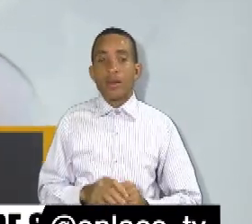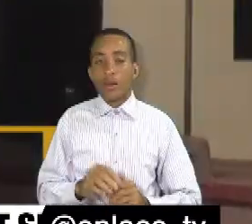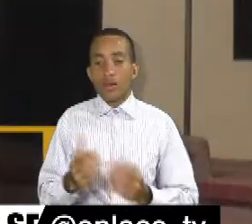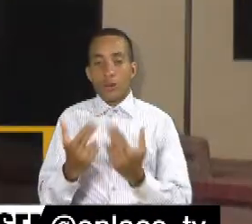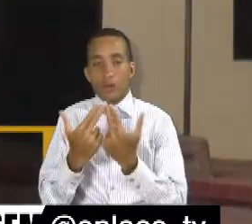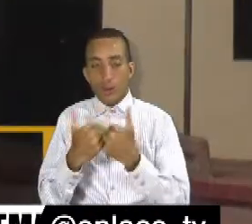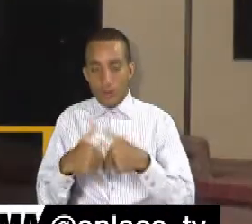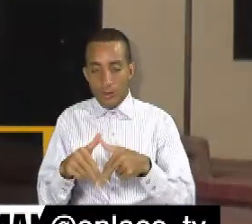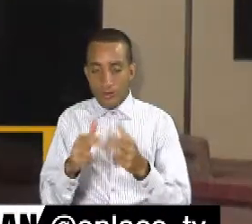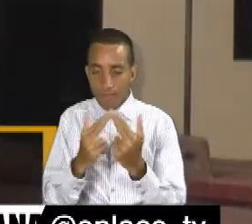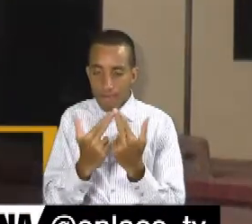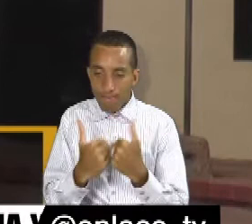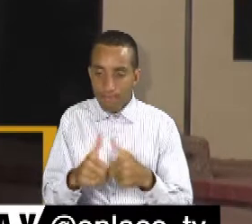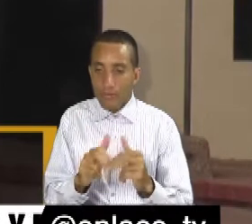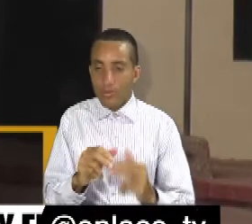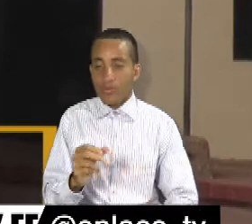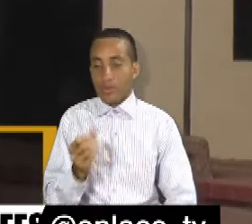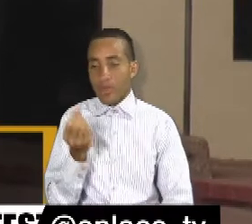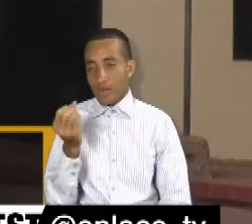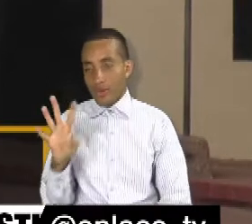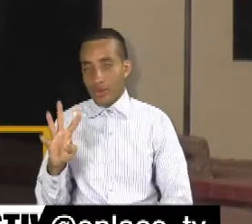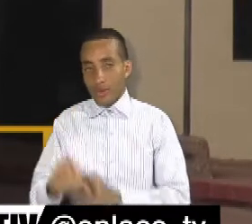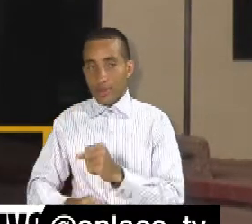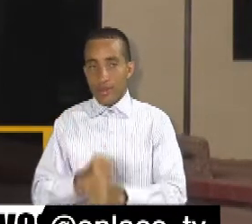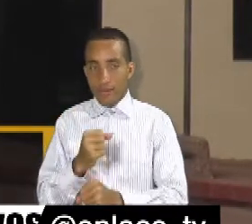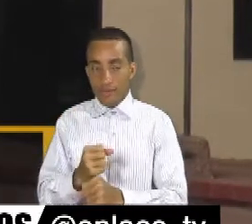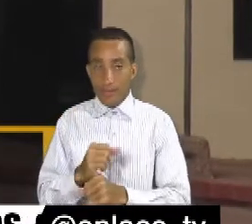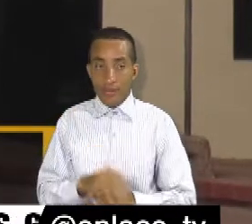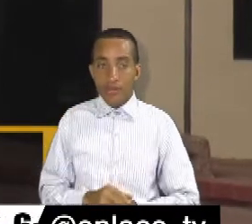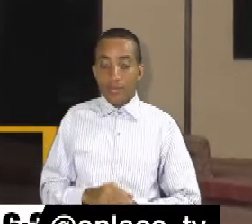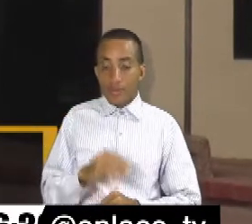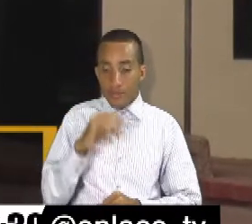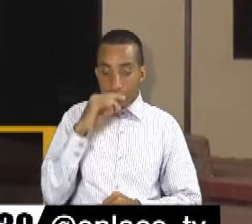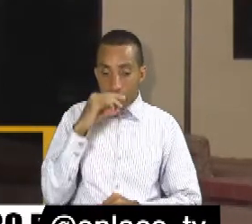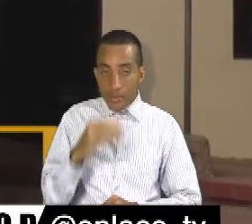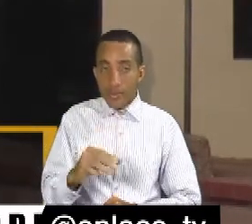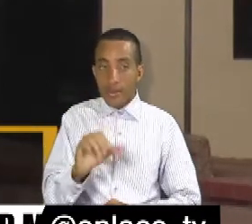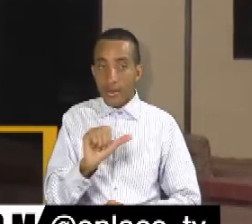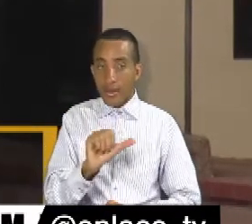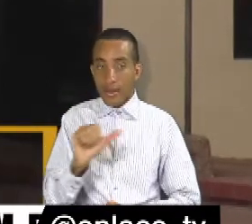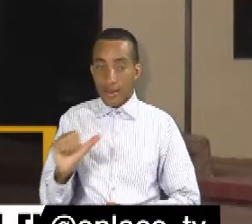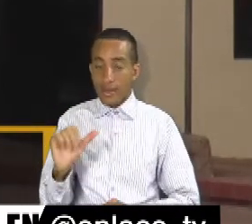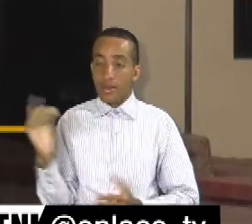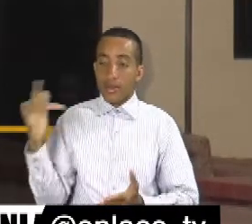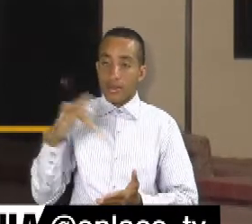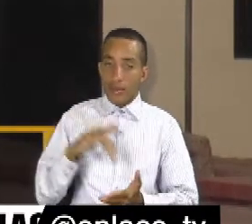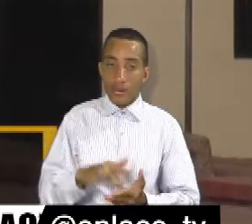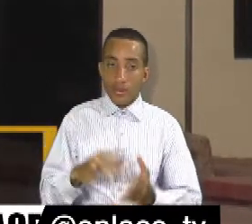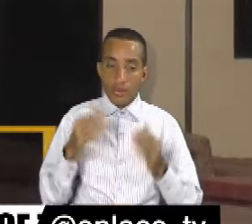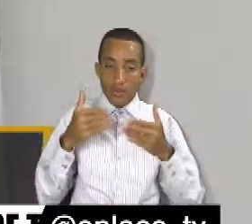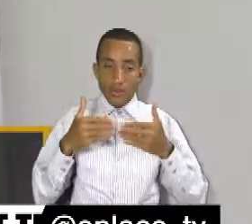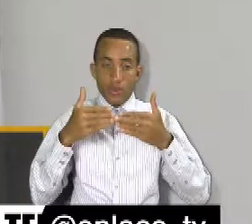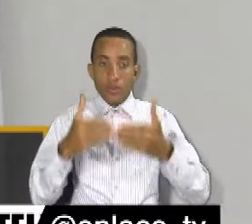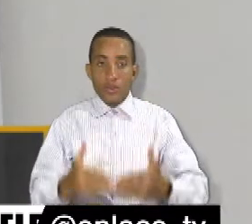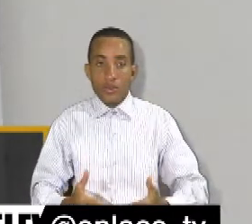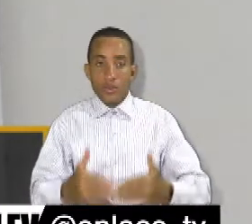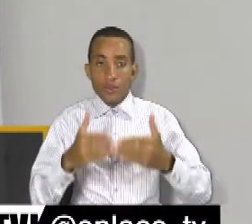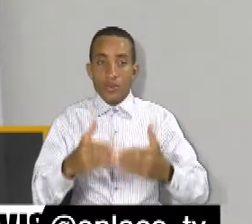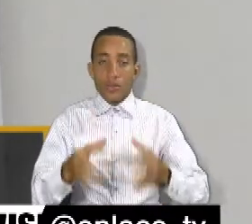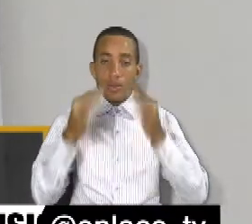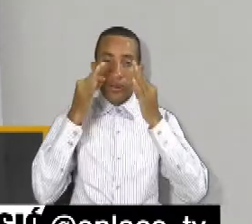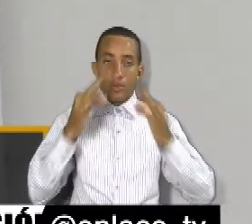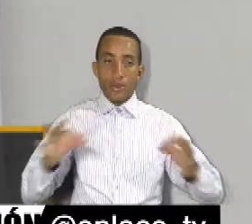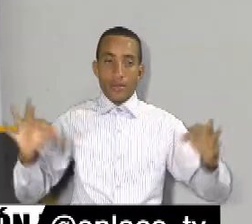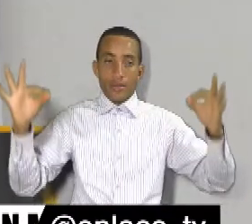menor de 14 años. Las niñas habían sido traídas desde la zona rural de Puerto Parra porque habían sido víctimas de abuso sexual y